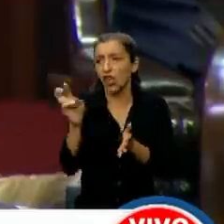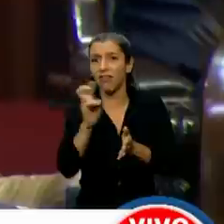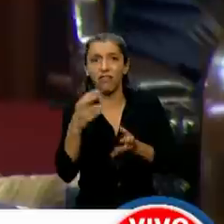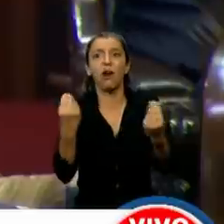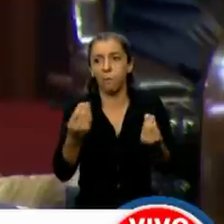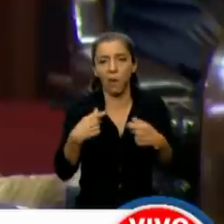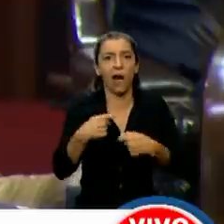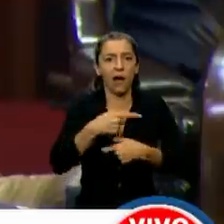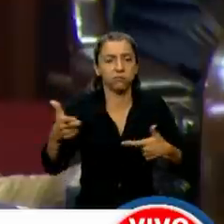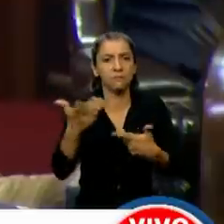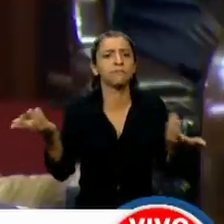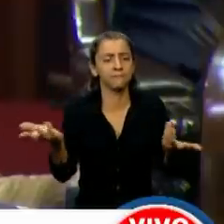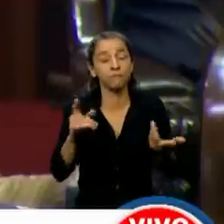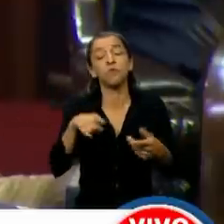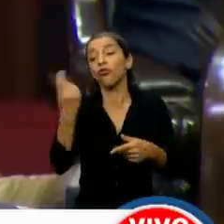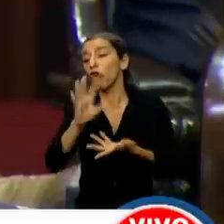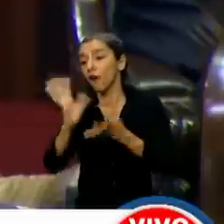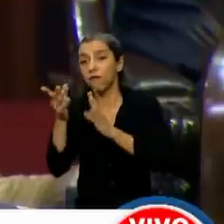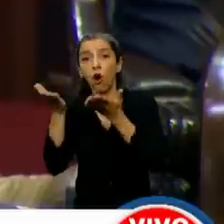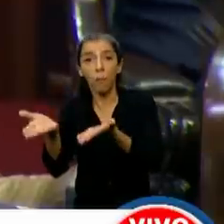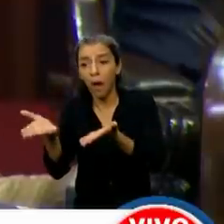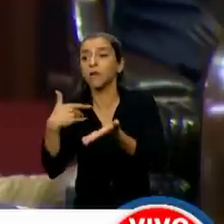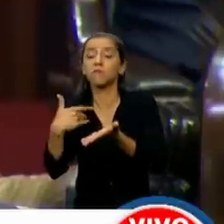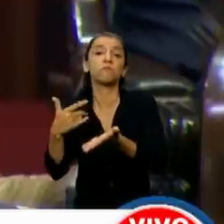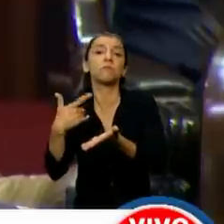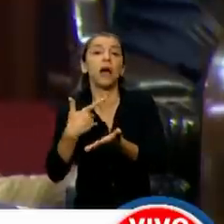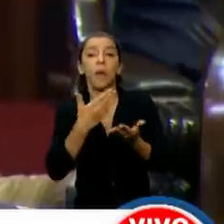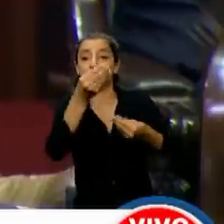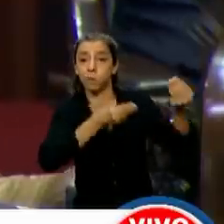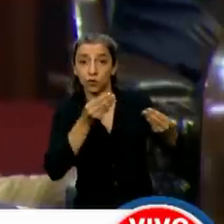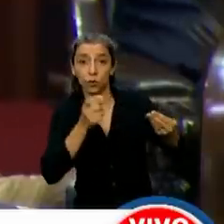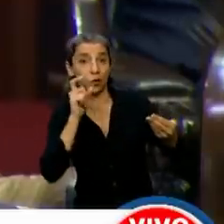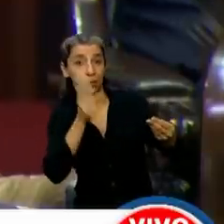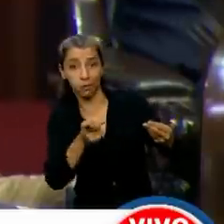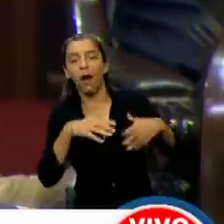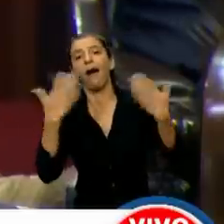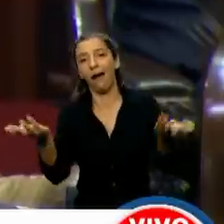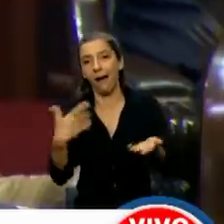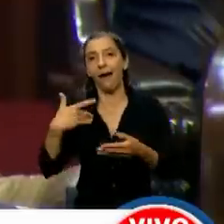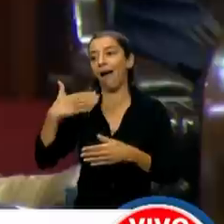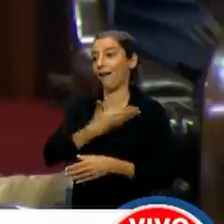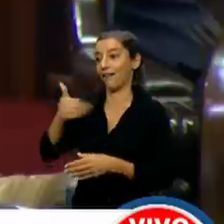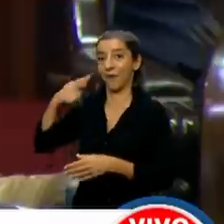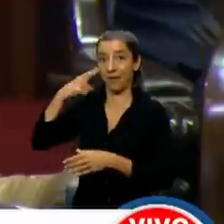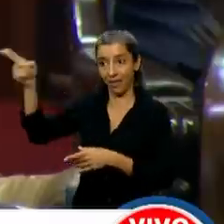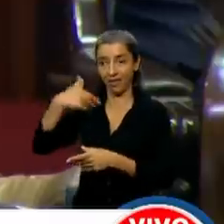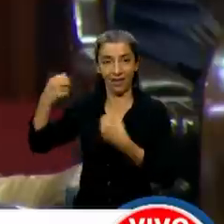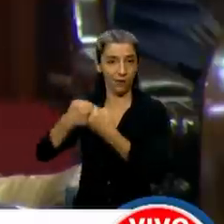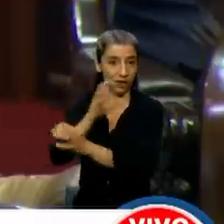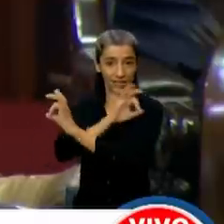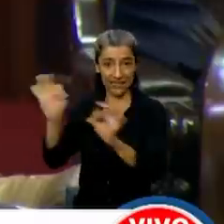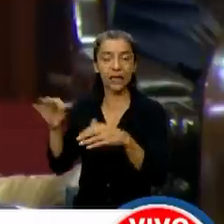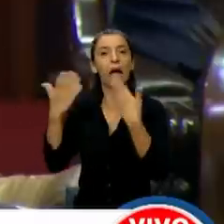subsidios energéticos el otro escenario es que incumplen el presupuesto y que no es de acuerdo con el fondo en este caso van a cumplir con el